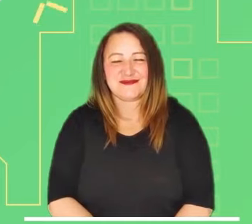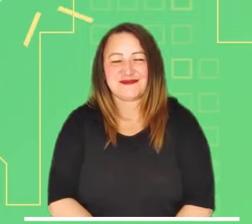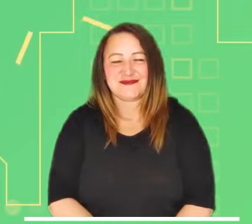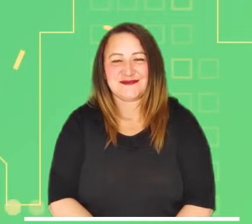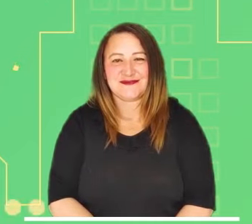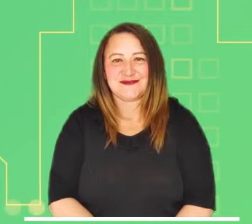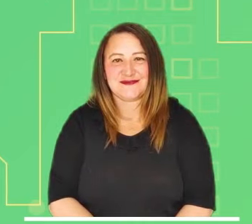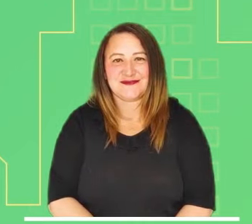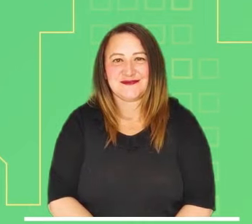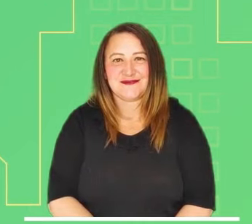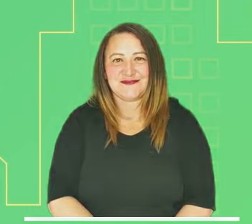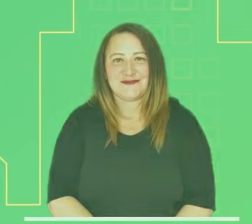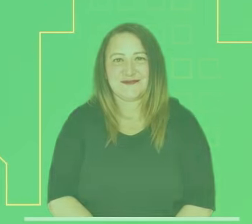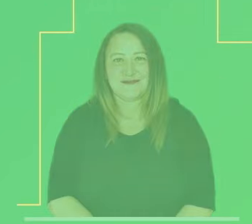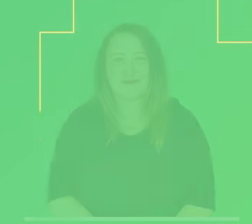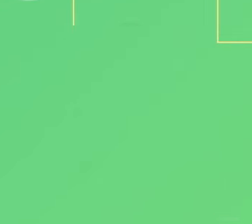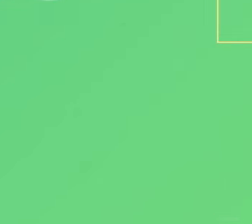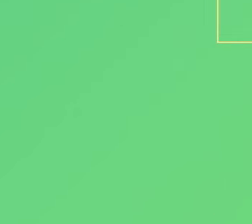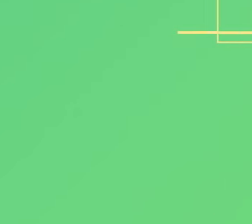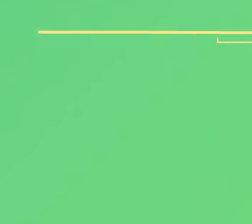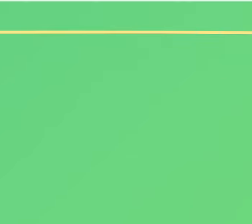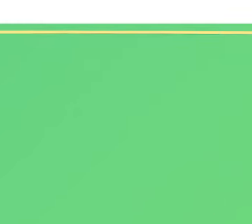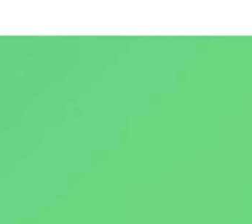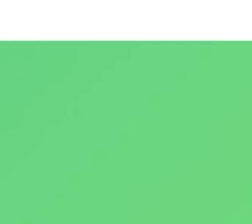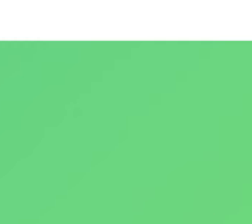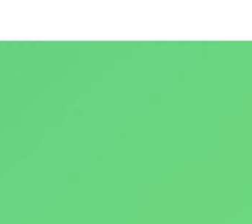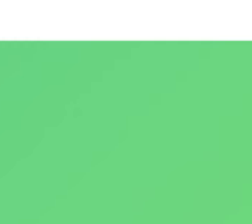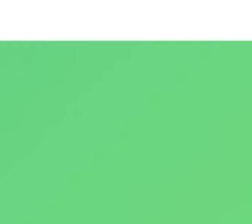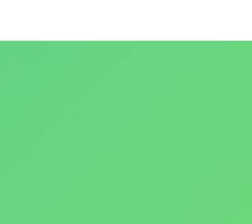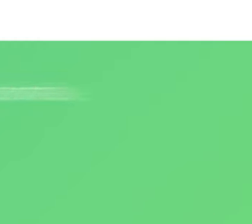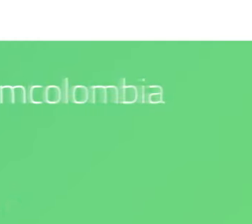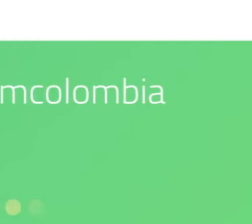Síguenos en nuestras redes sociales. Nuestro